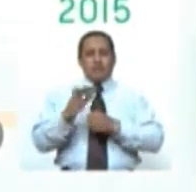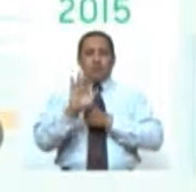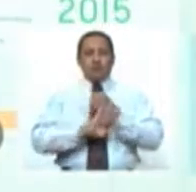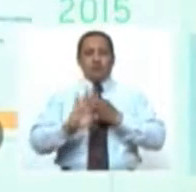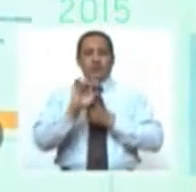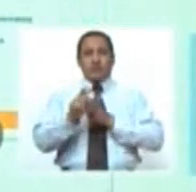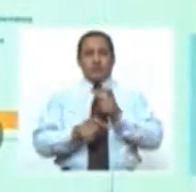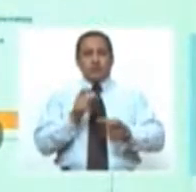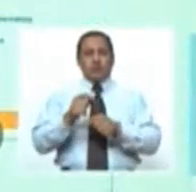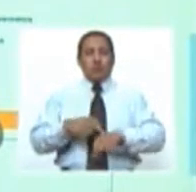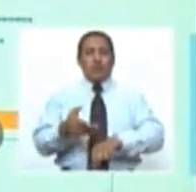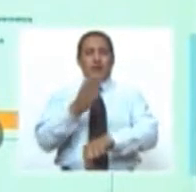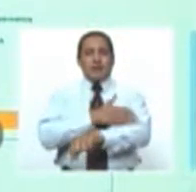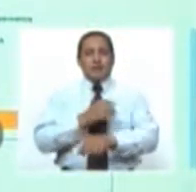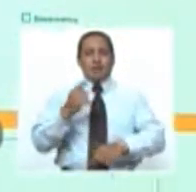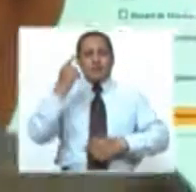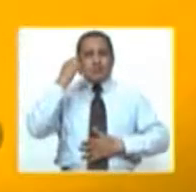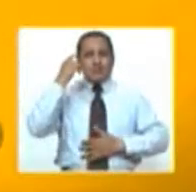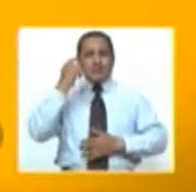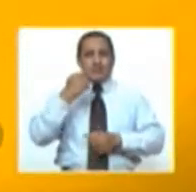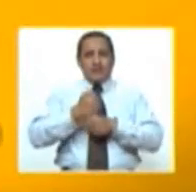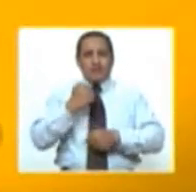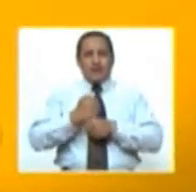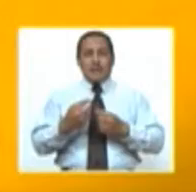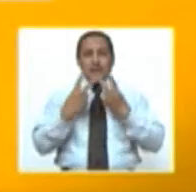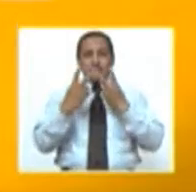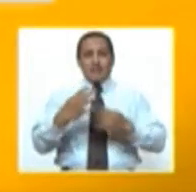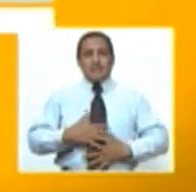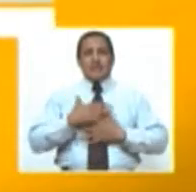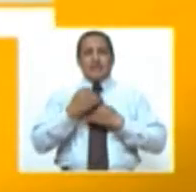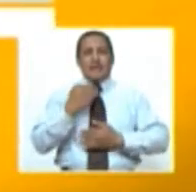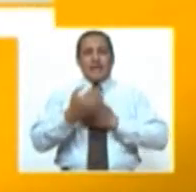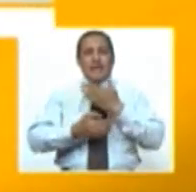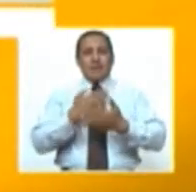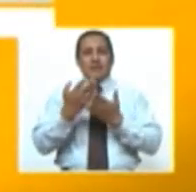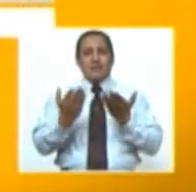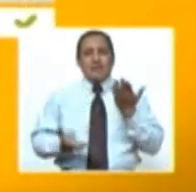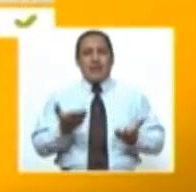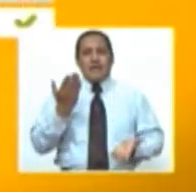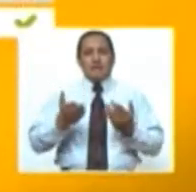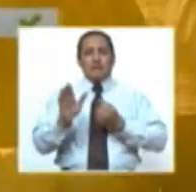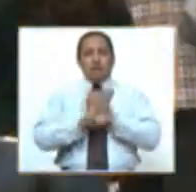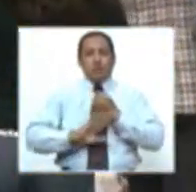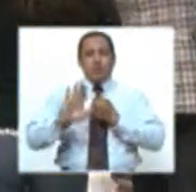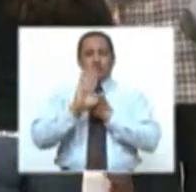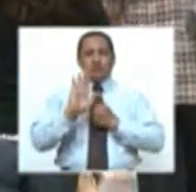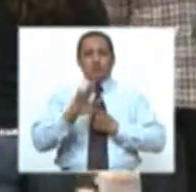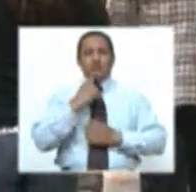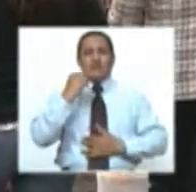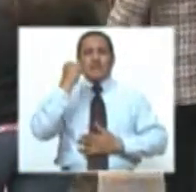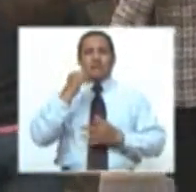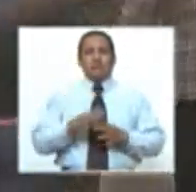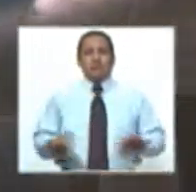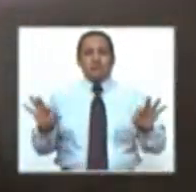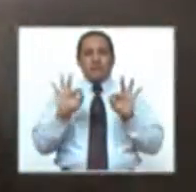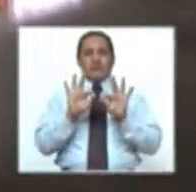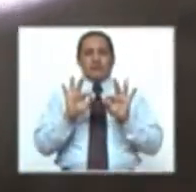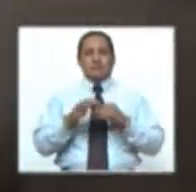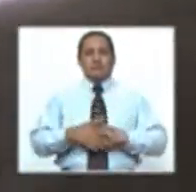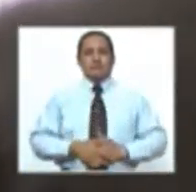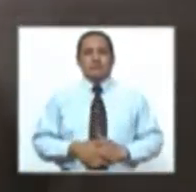Personales, una fecha para reflexionar y tratar con más interés el avance y balance en la protección de este derecho